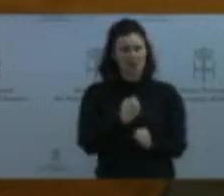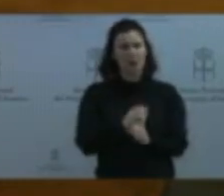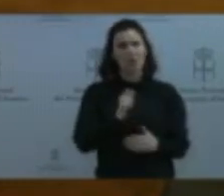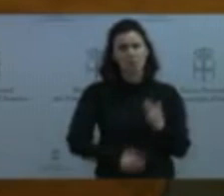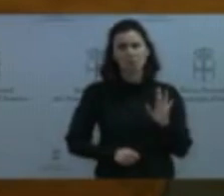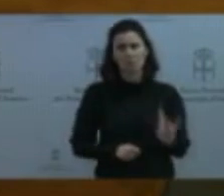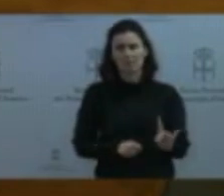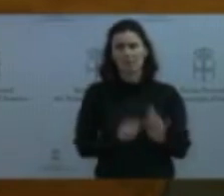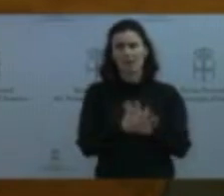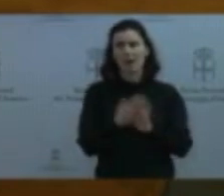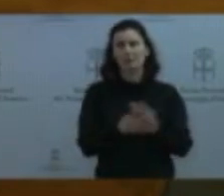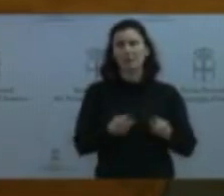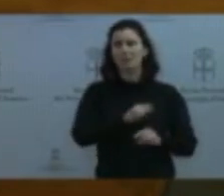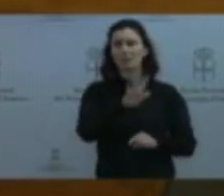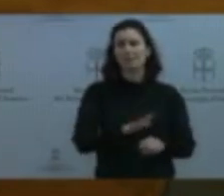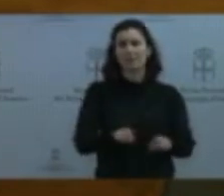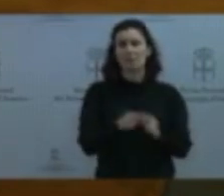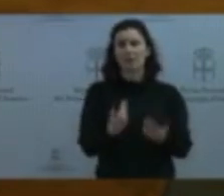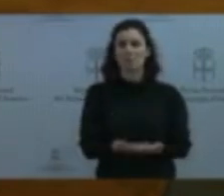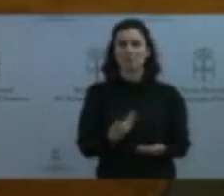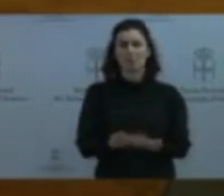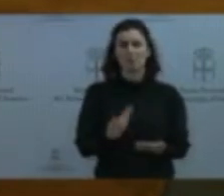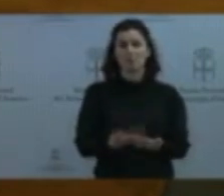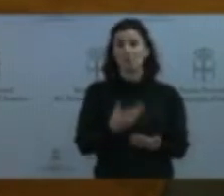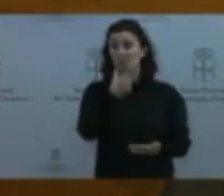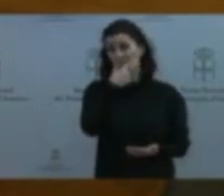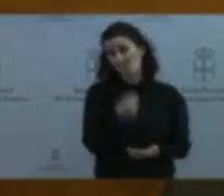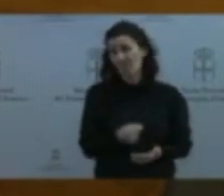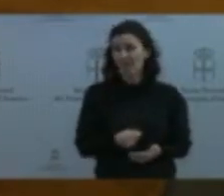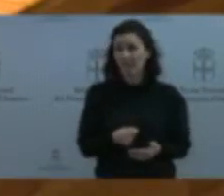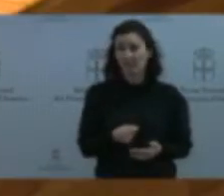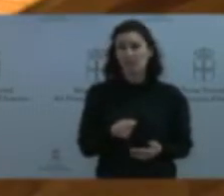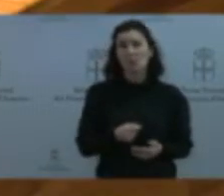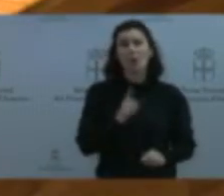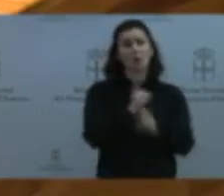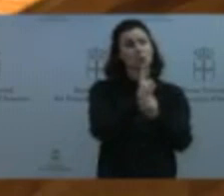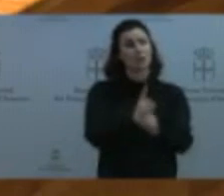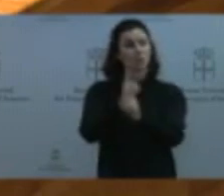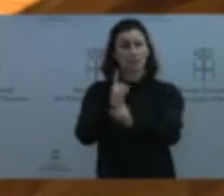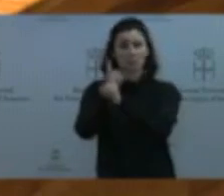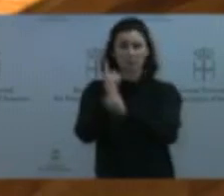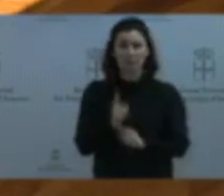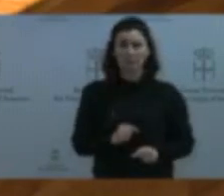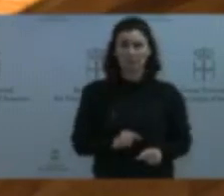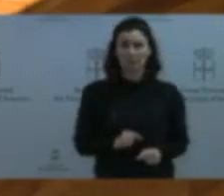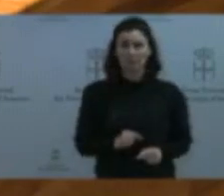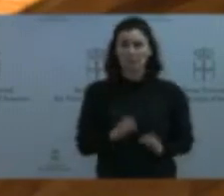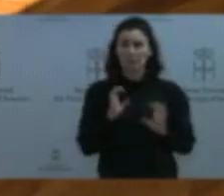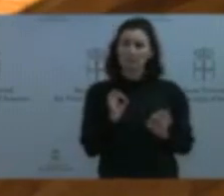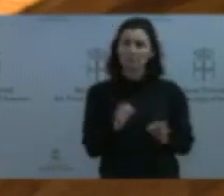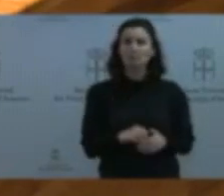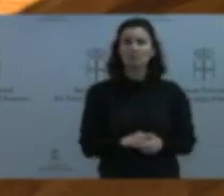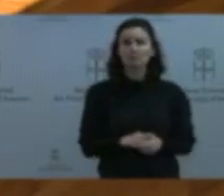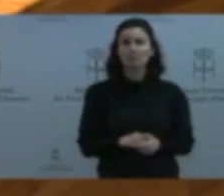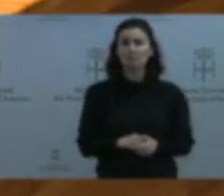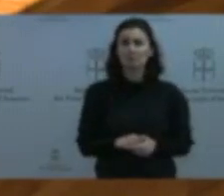porque es muy fácil lanzar acusaciones. Es muy fácil lanzar acusaciones sin ningún tipo de justificación. Y